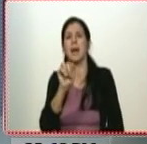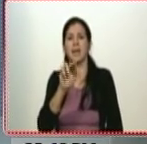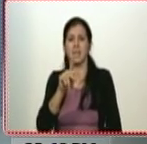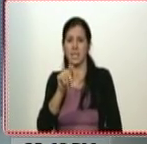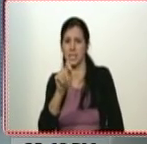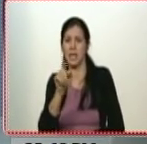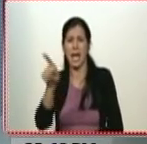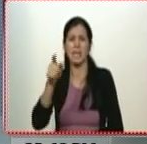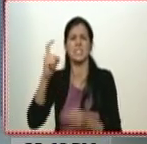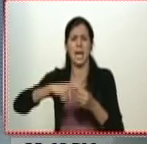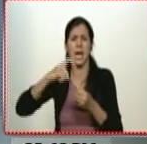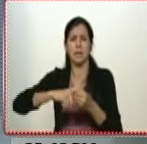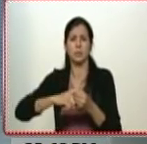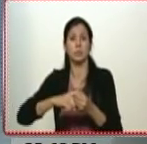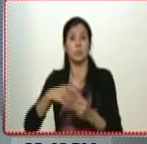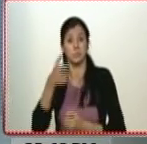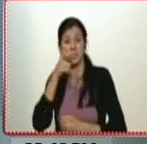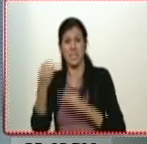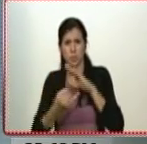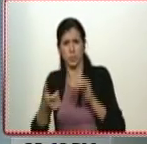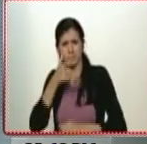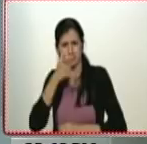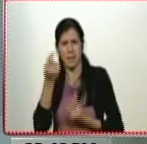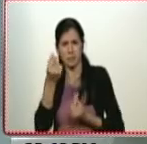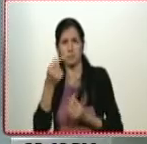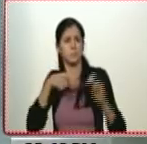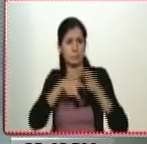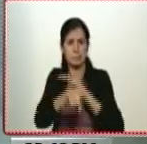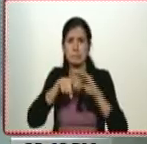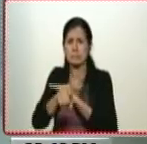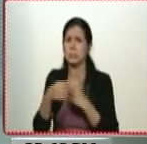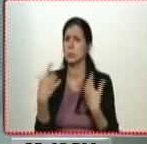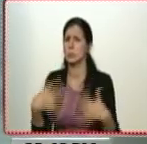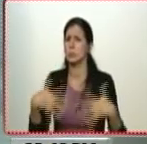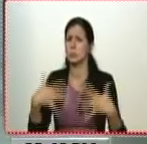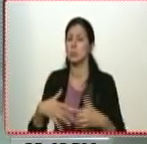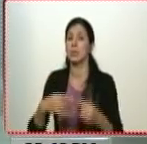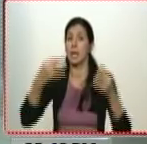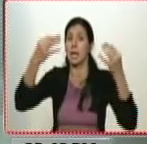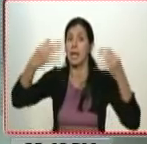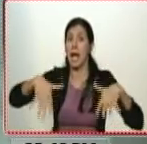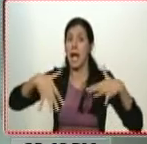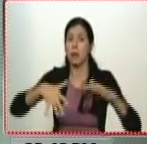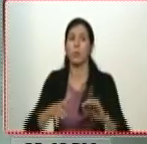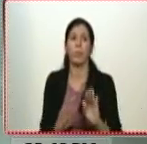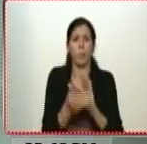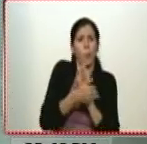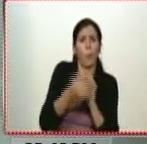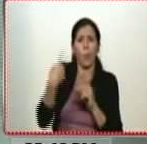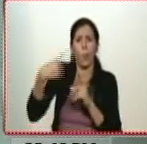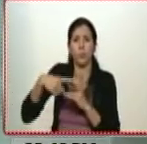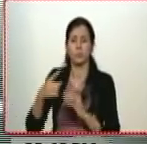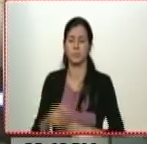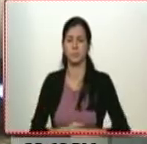Justos. Especulación, usura y acaparamiento fueron algunos de los delitos encontrados durante este operativo.